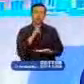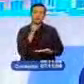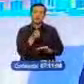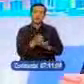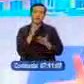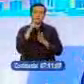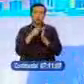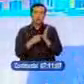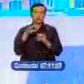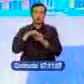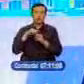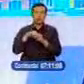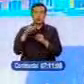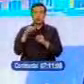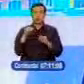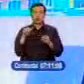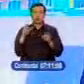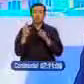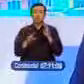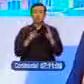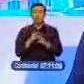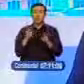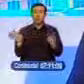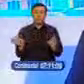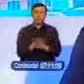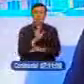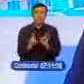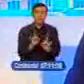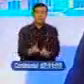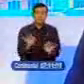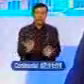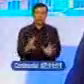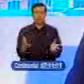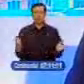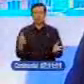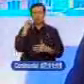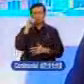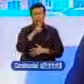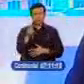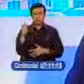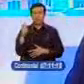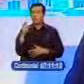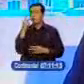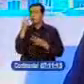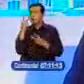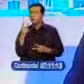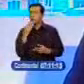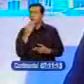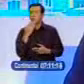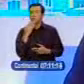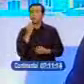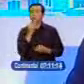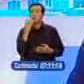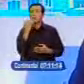hay registros electorales o padrones electorales en el mundo que sean perfectos. Y hoy inclusive en la auditoría que hicimos encontramos que el porcentaje